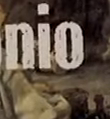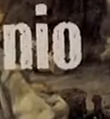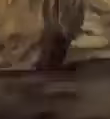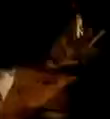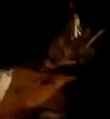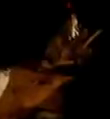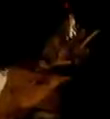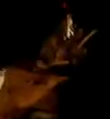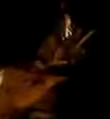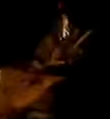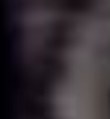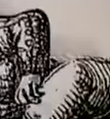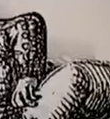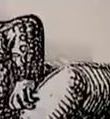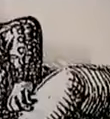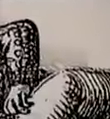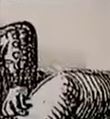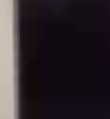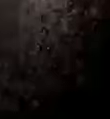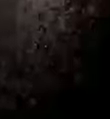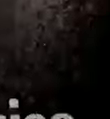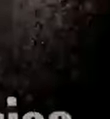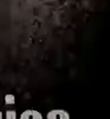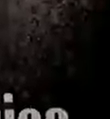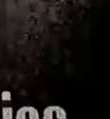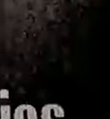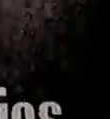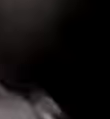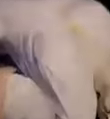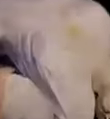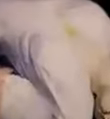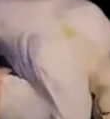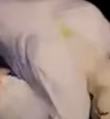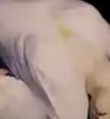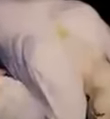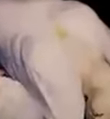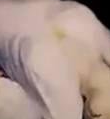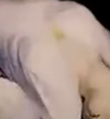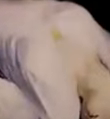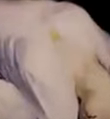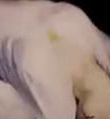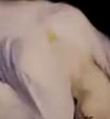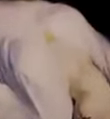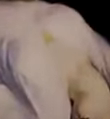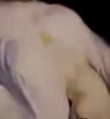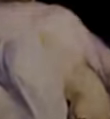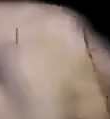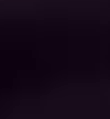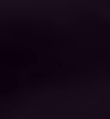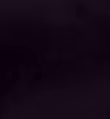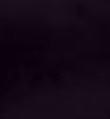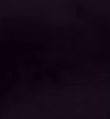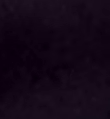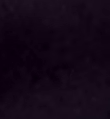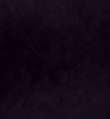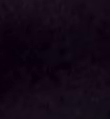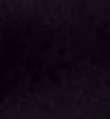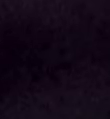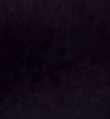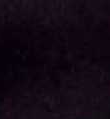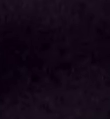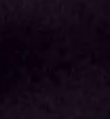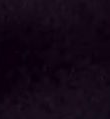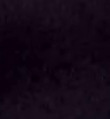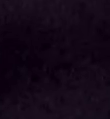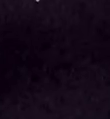al demonio, a la oscuridad, al hambre, a los brujos, a los maleficios, entre otras cosas. Aquí en el Perú